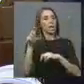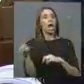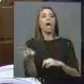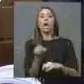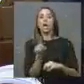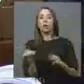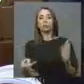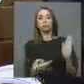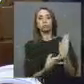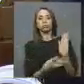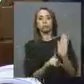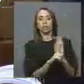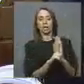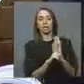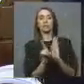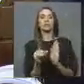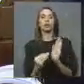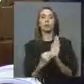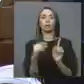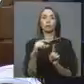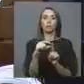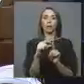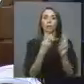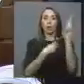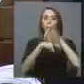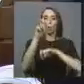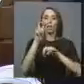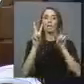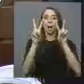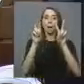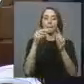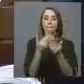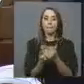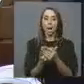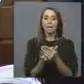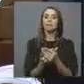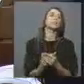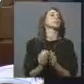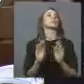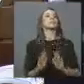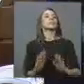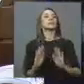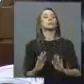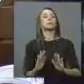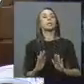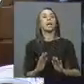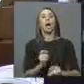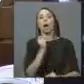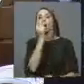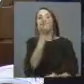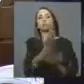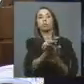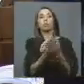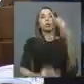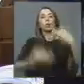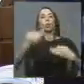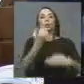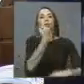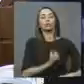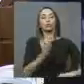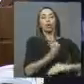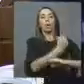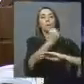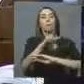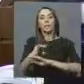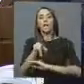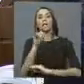legal si no se pone el concepto de huelga pacífica y de buena fe deberán esperar el resultado de la acción penal solo si